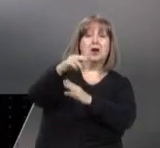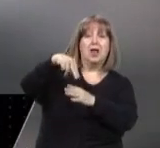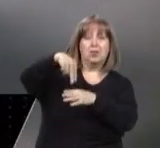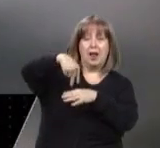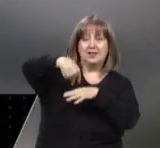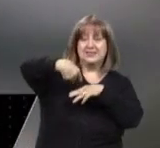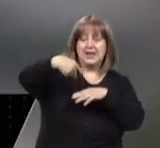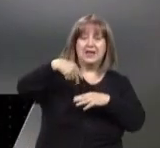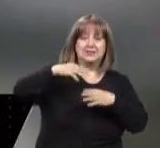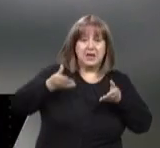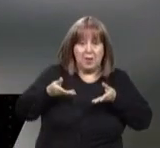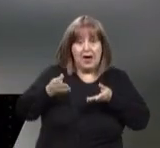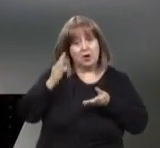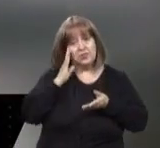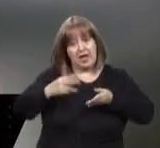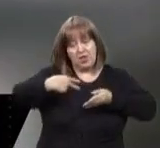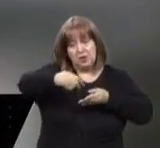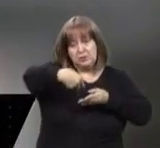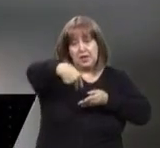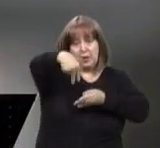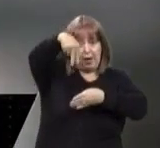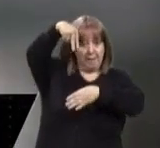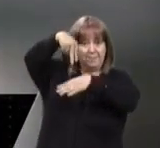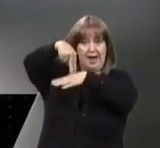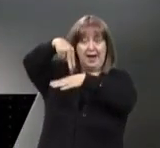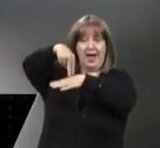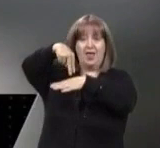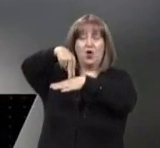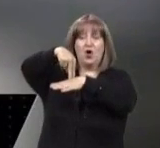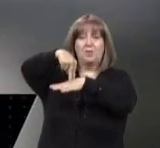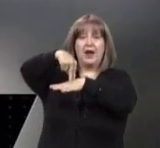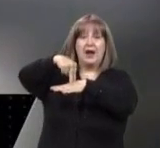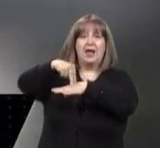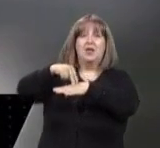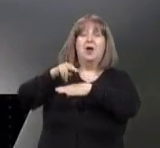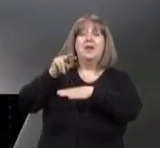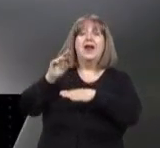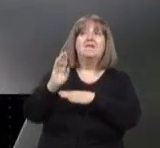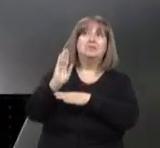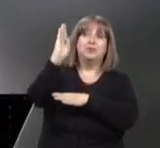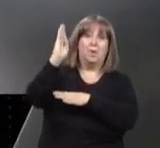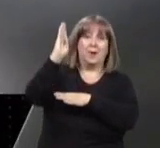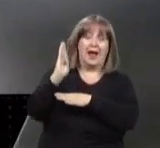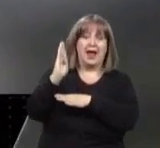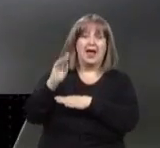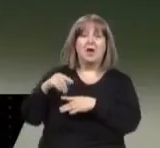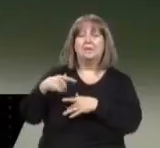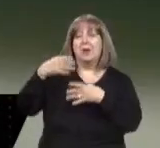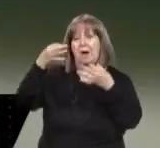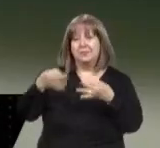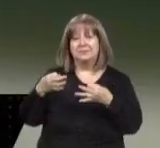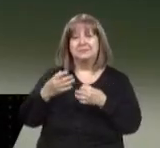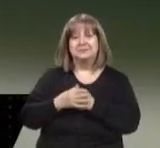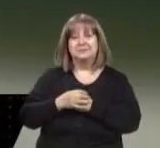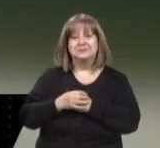que la llevaban para ponerla allí en el río, obviamente, para poder estar como presente en este